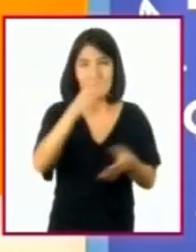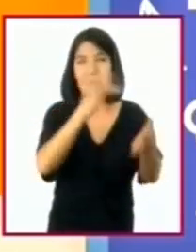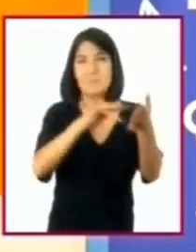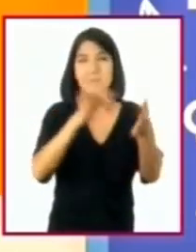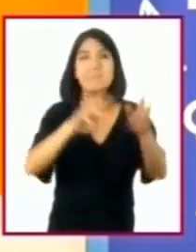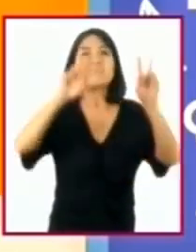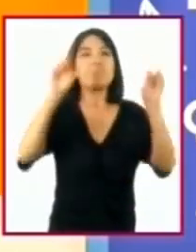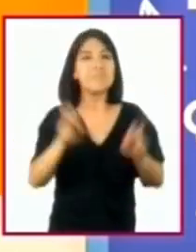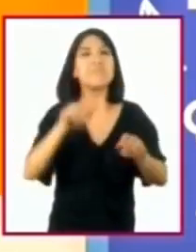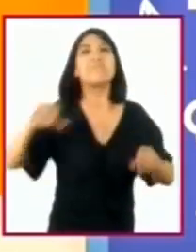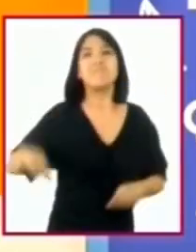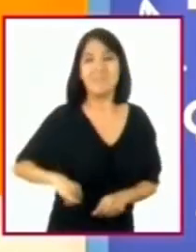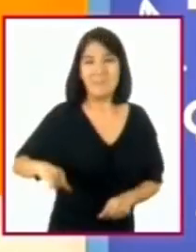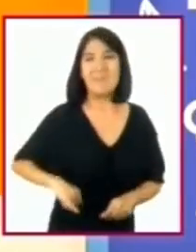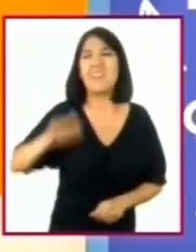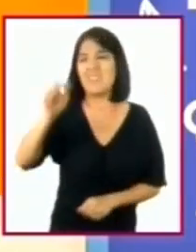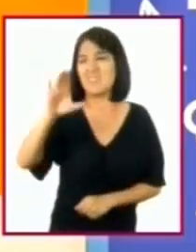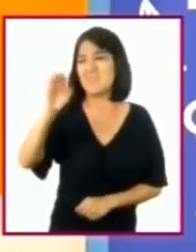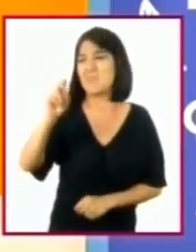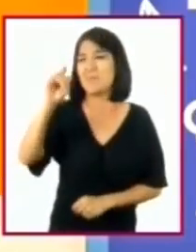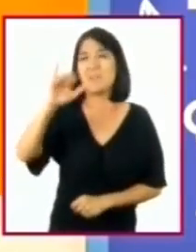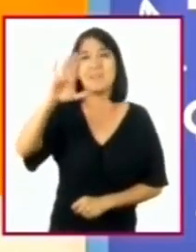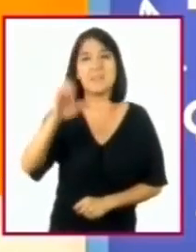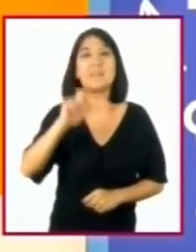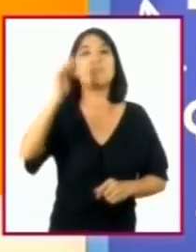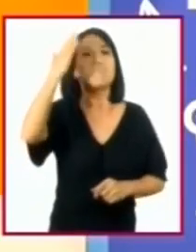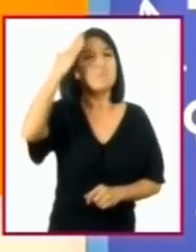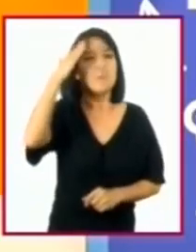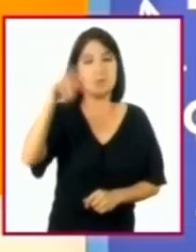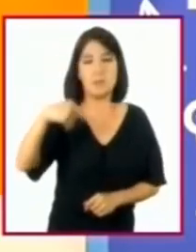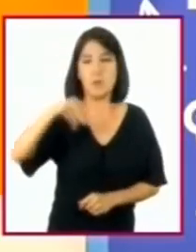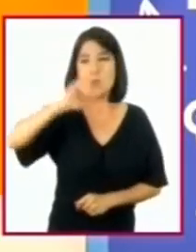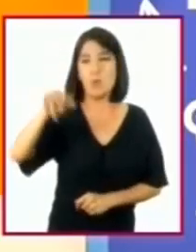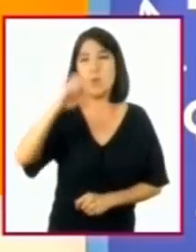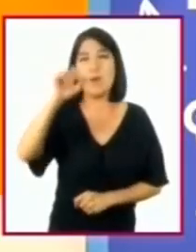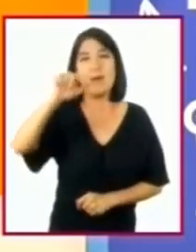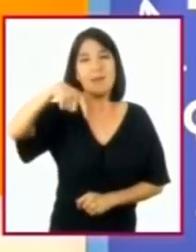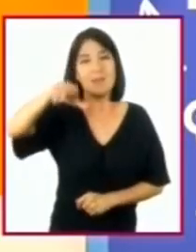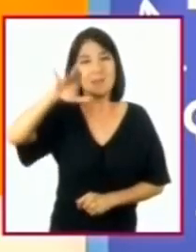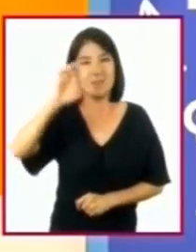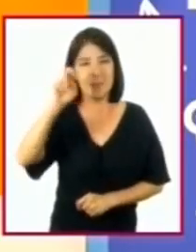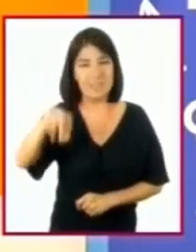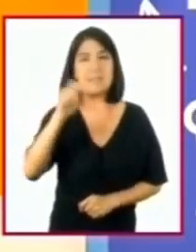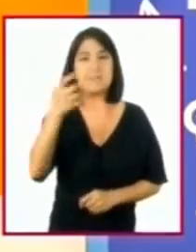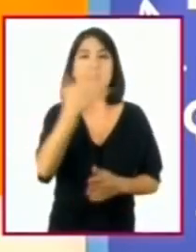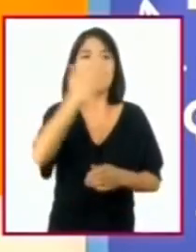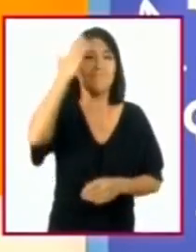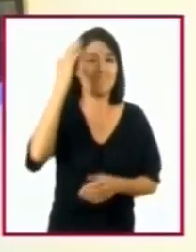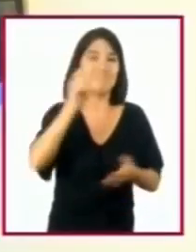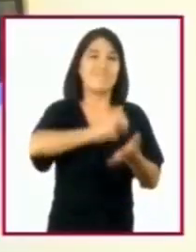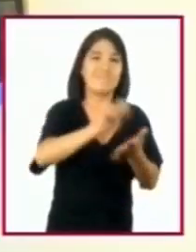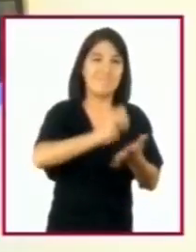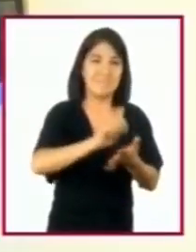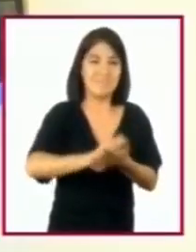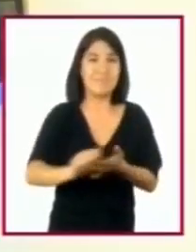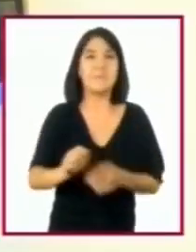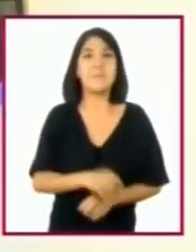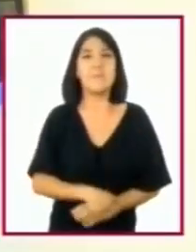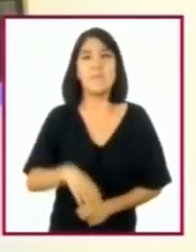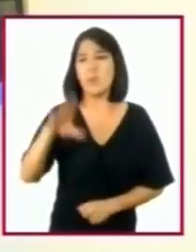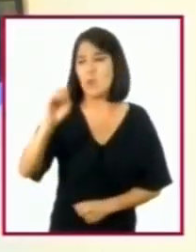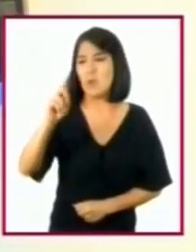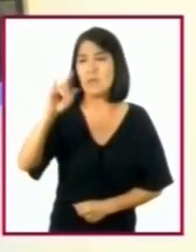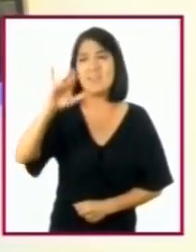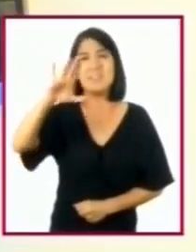interesante sobre los códices, escrito por el Dr. Joaquín Galarza, especialista en estos documentos. Los